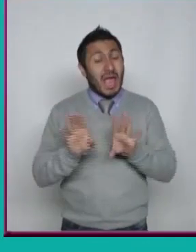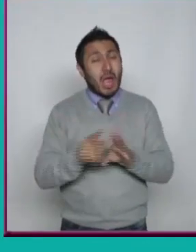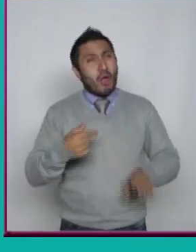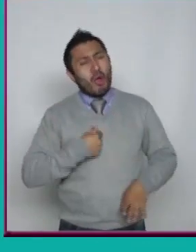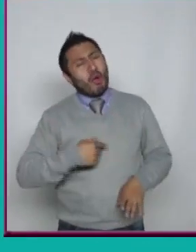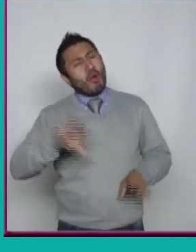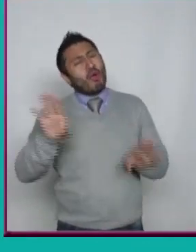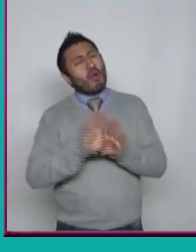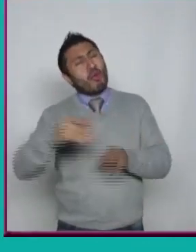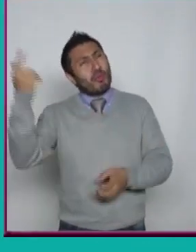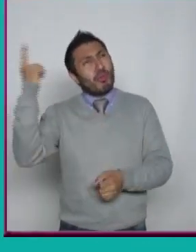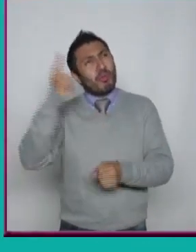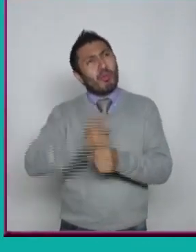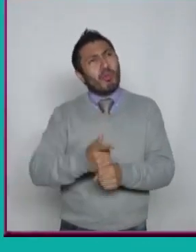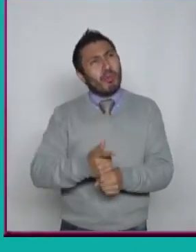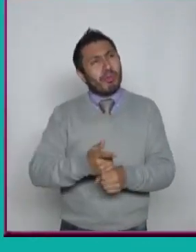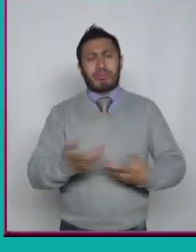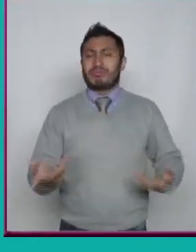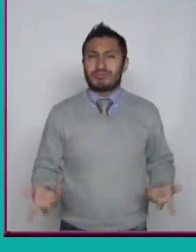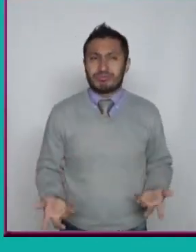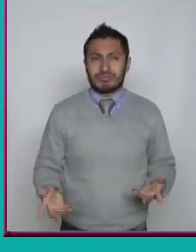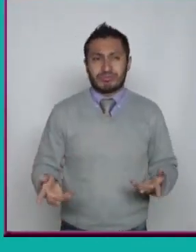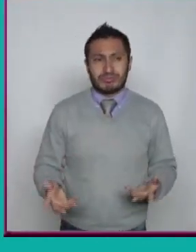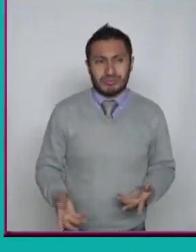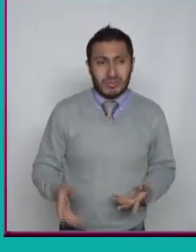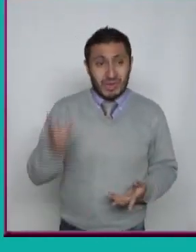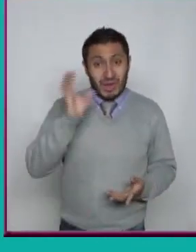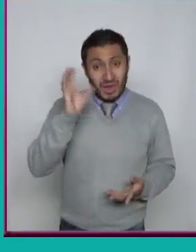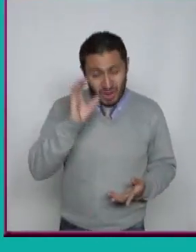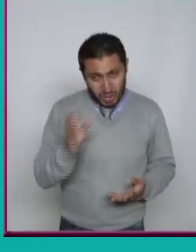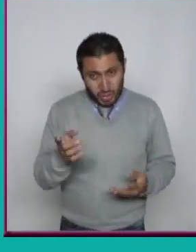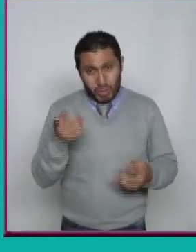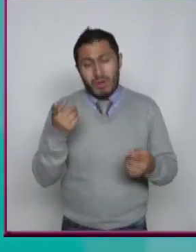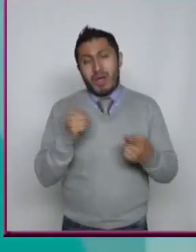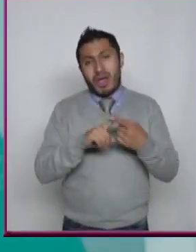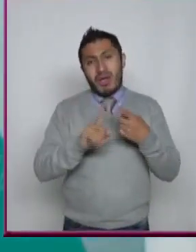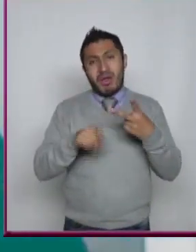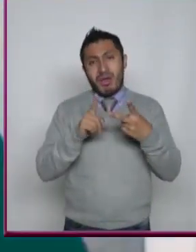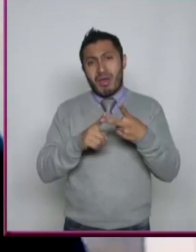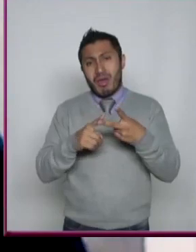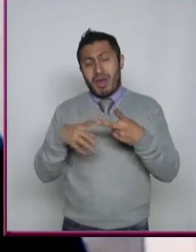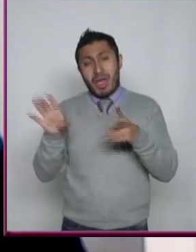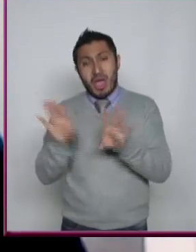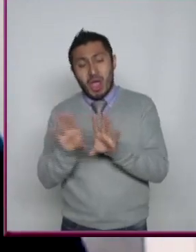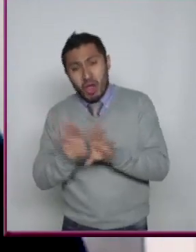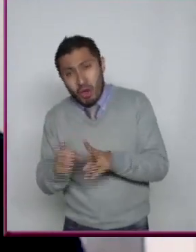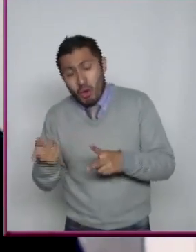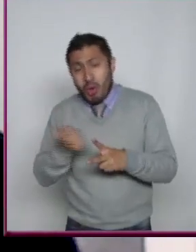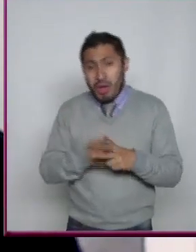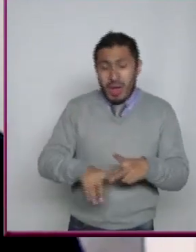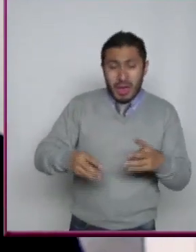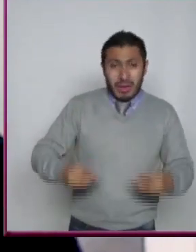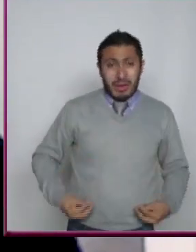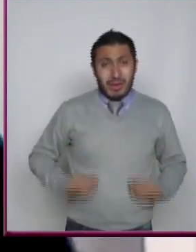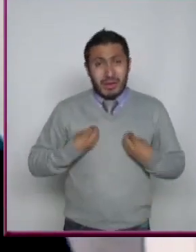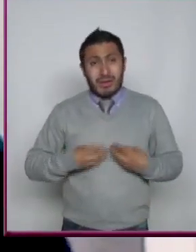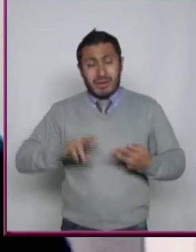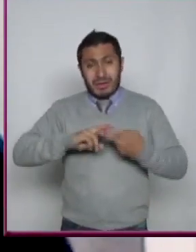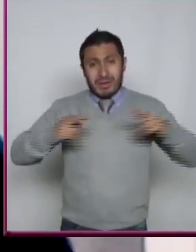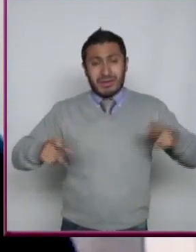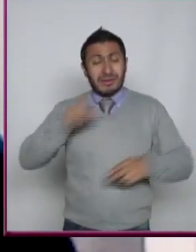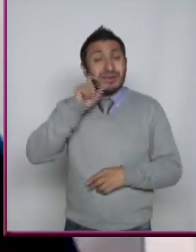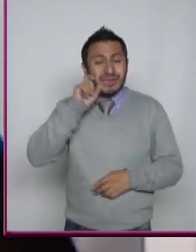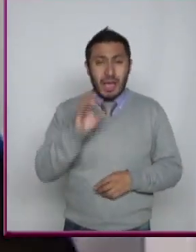saber cuándo y cómo iniciar la vida sexual, ¿no? ¿Cuándo, cómo tener la